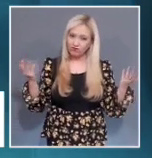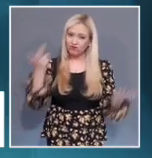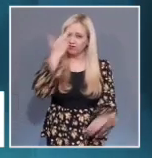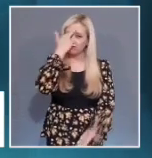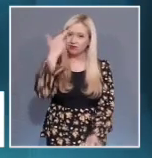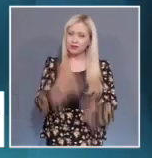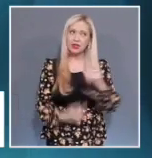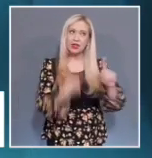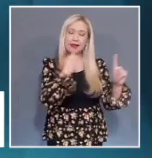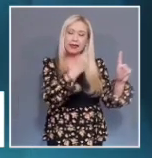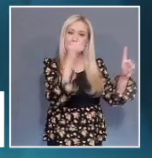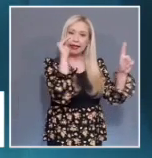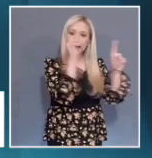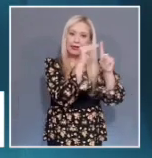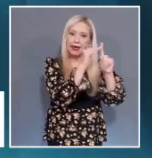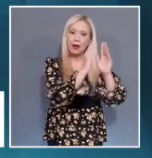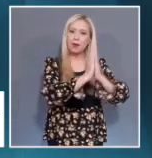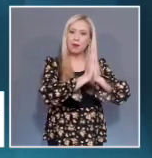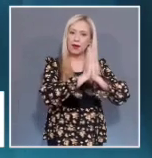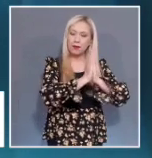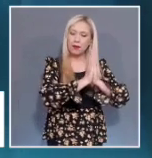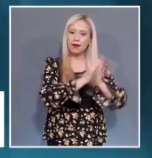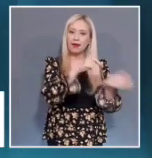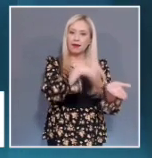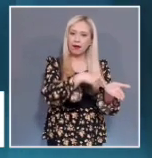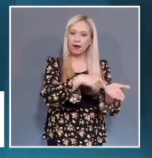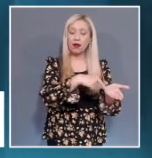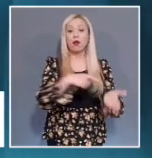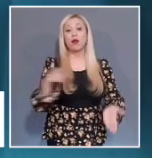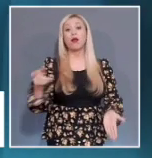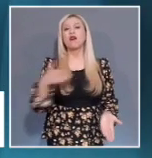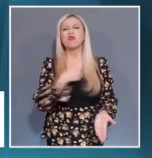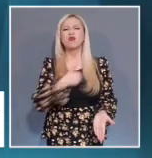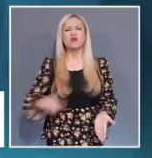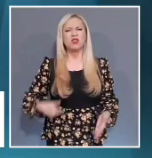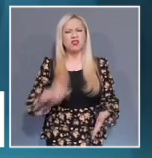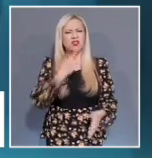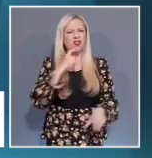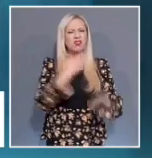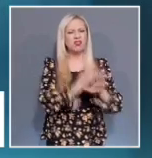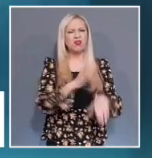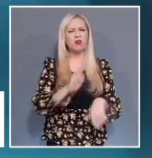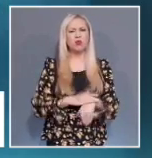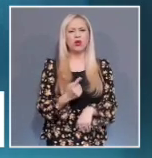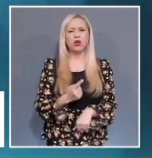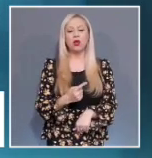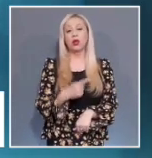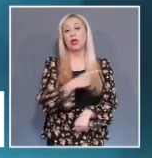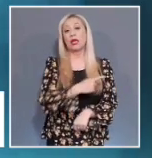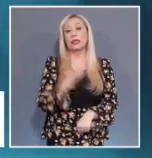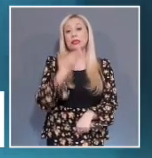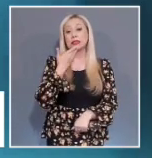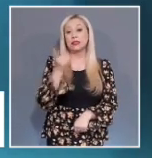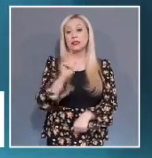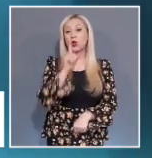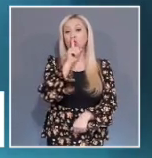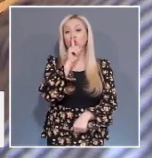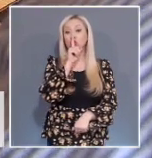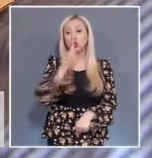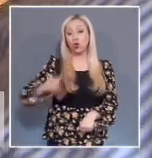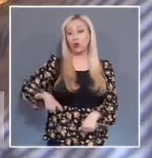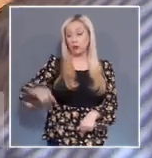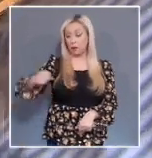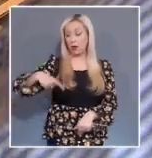fue denunciado por el uso de recursos públicos y violación al principio de equidad en la contienda en relación con los comicios